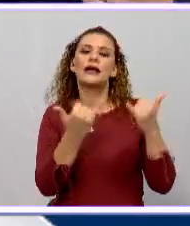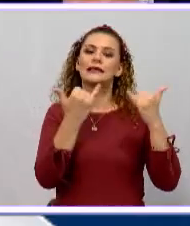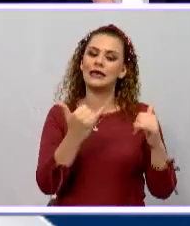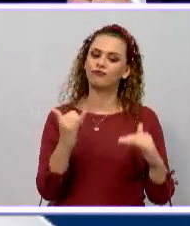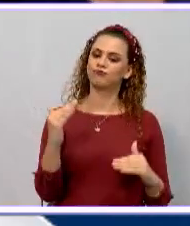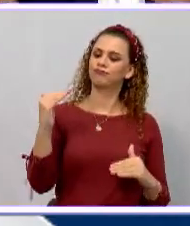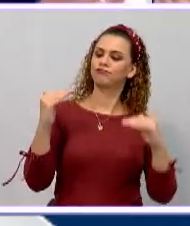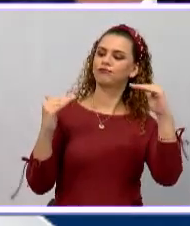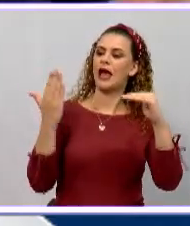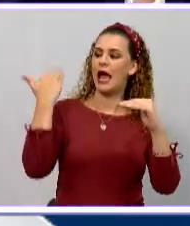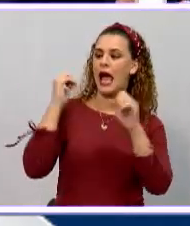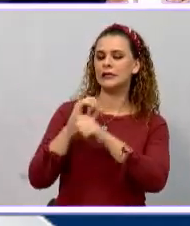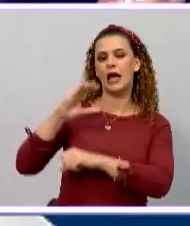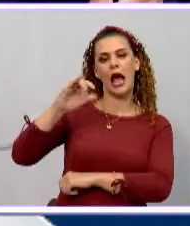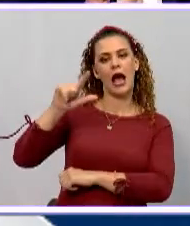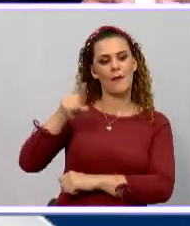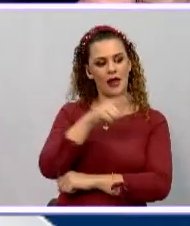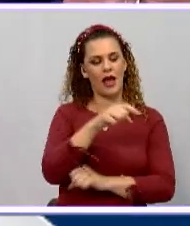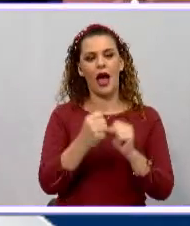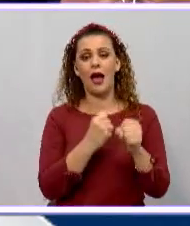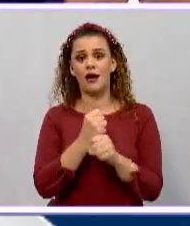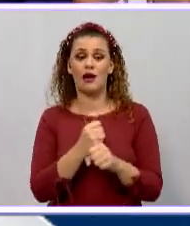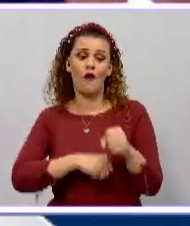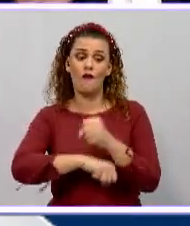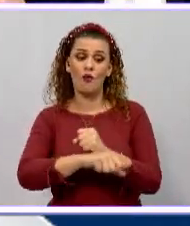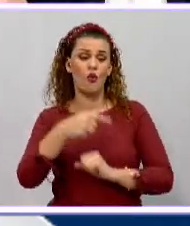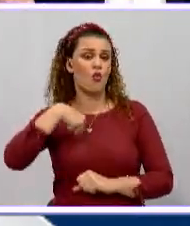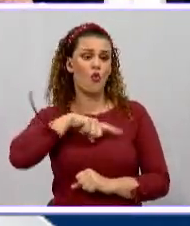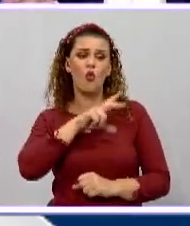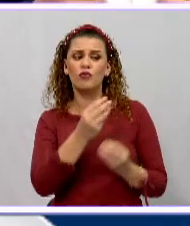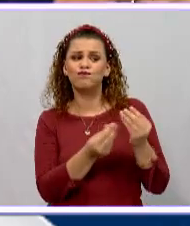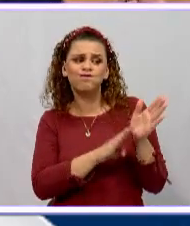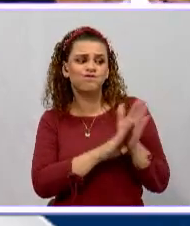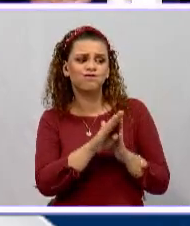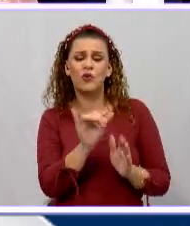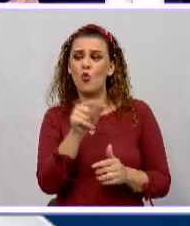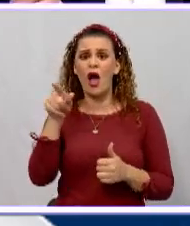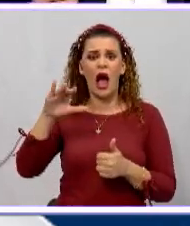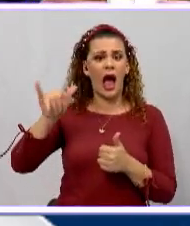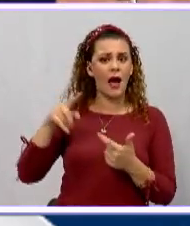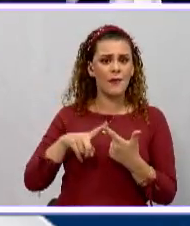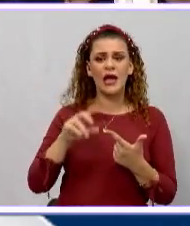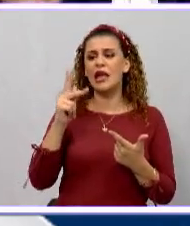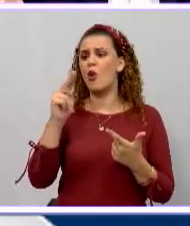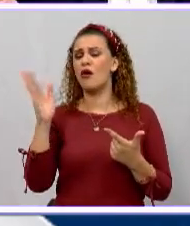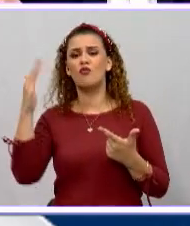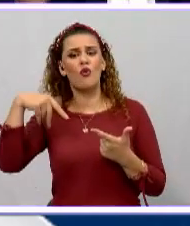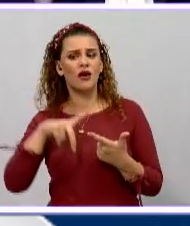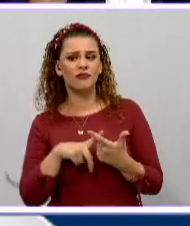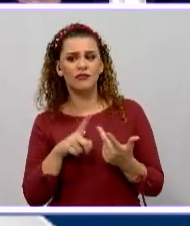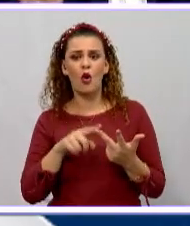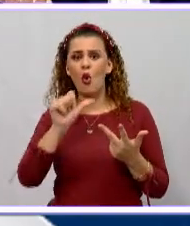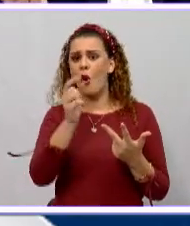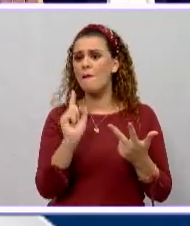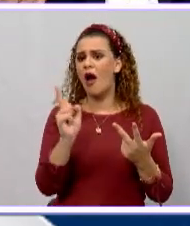a la altura de lo que lo hacía Campbell a esas edades el fútbol nuestro no ha producido otro Campbell no ha producido troquelo no ha producido ni siquiera